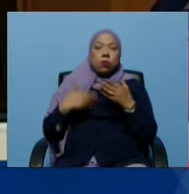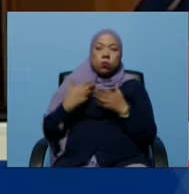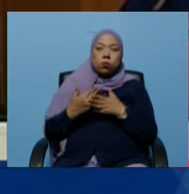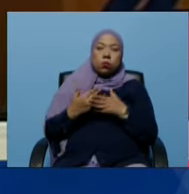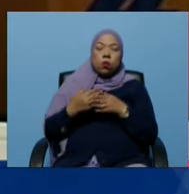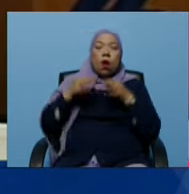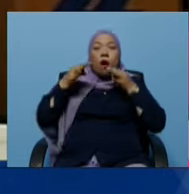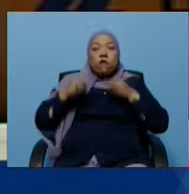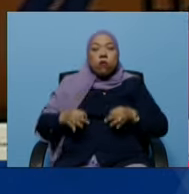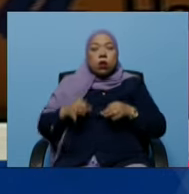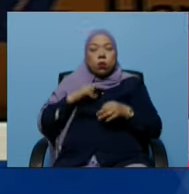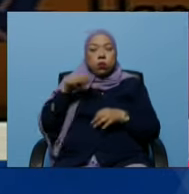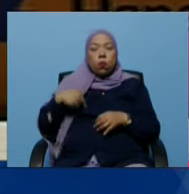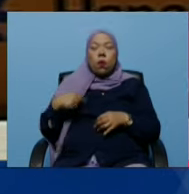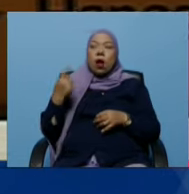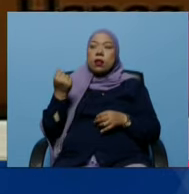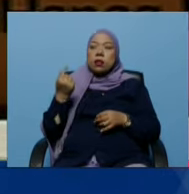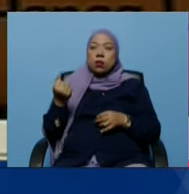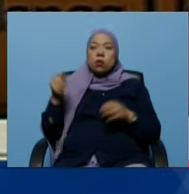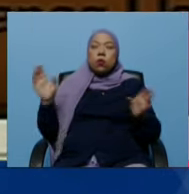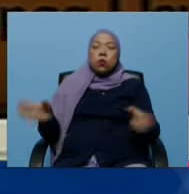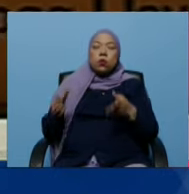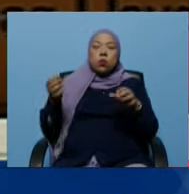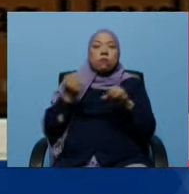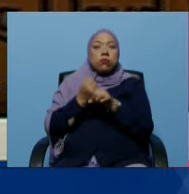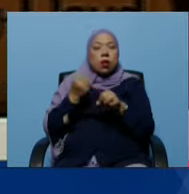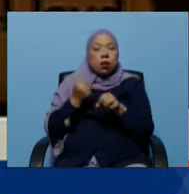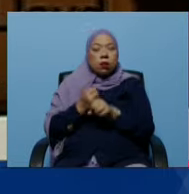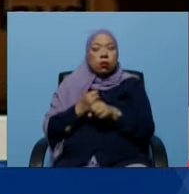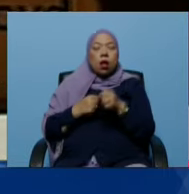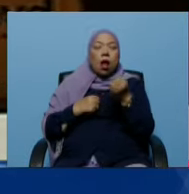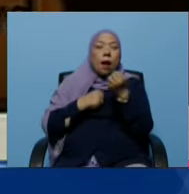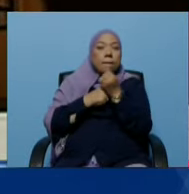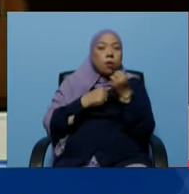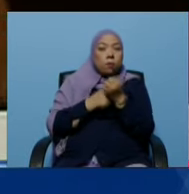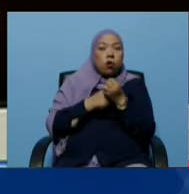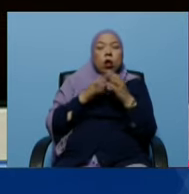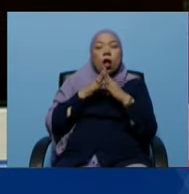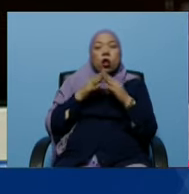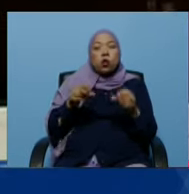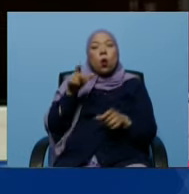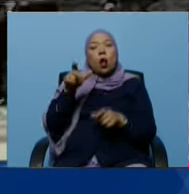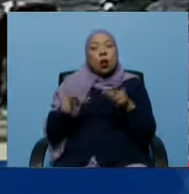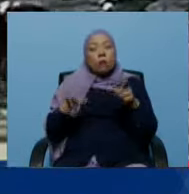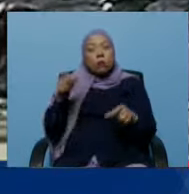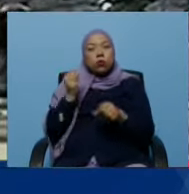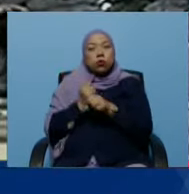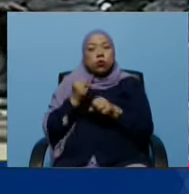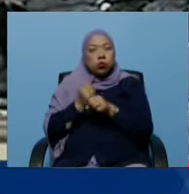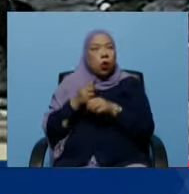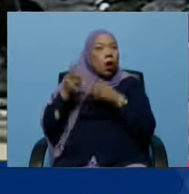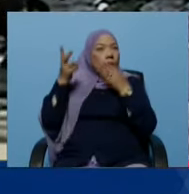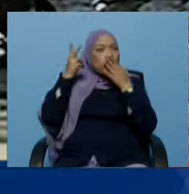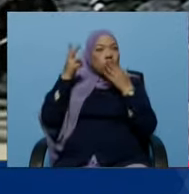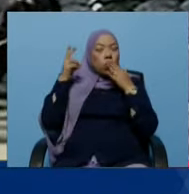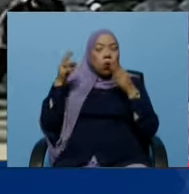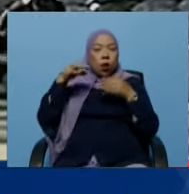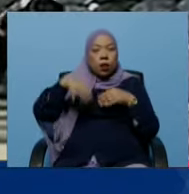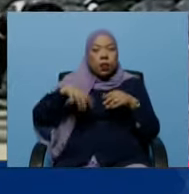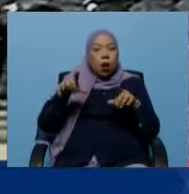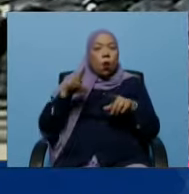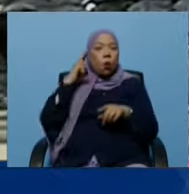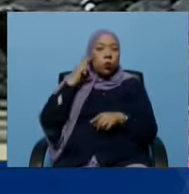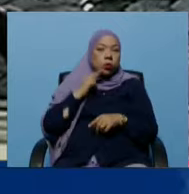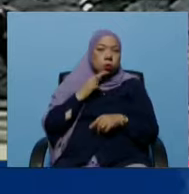a fortalecer nuestra economía, impulsa el trabajo. Apoyamos a toda esta población indígena que se encuentra en el estado